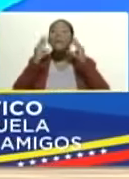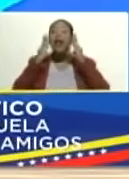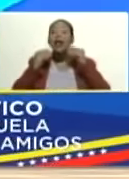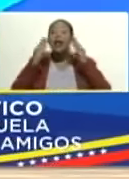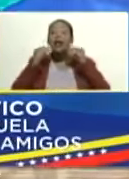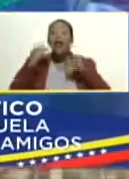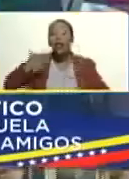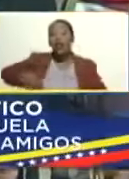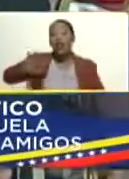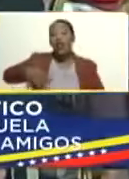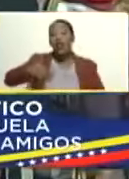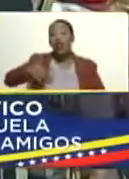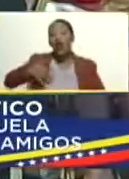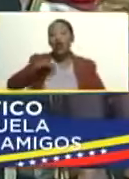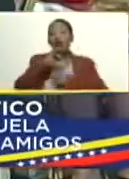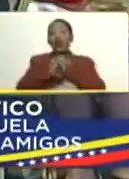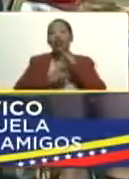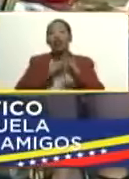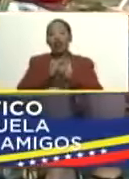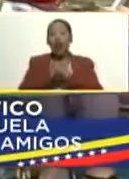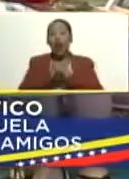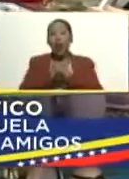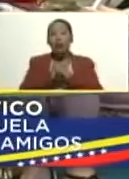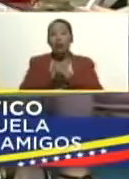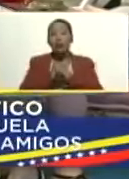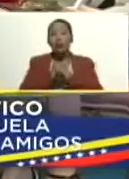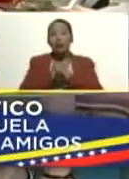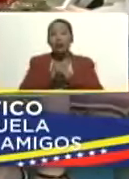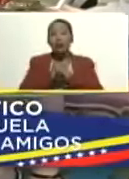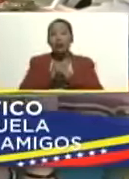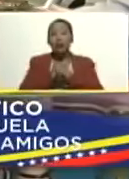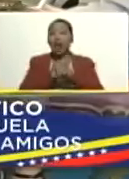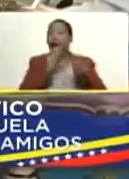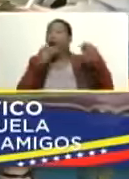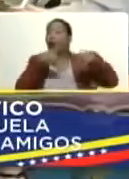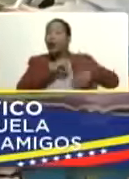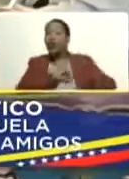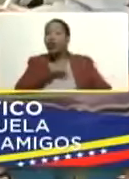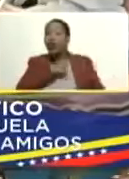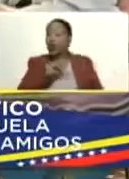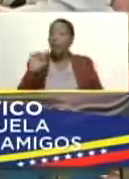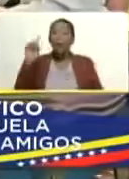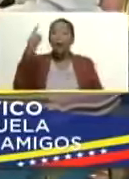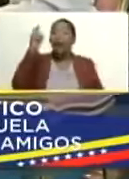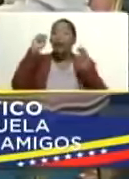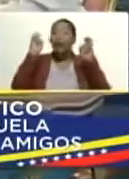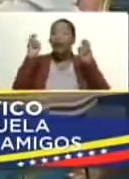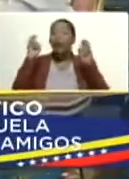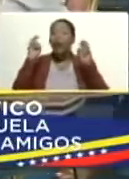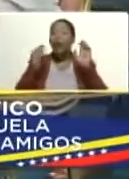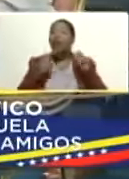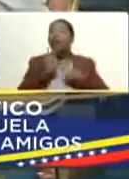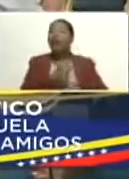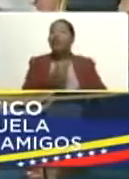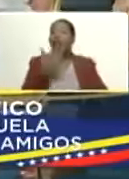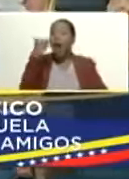internacional. El Acuerdo de Ginebra, en primer lugar, establece que hay una